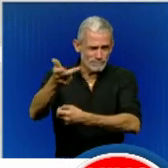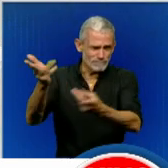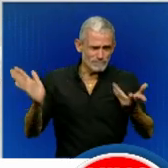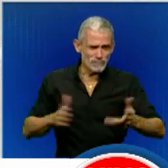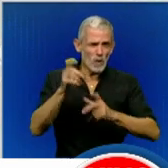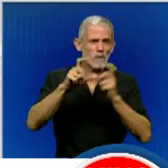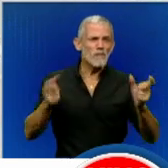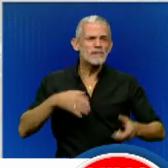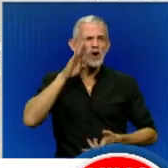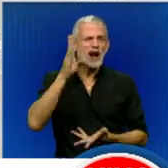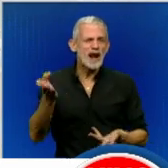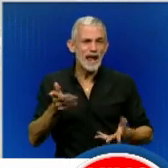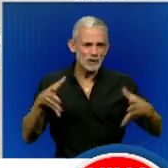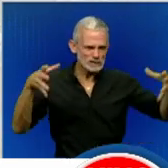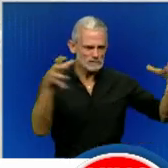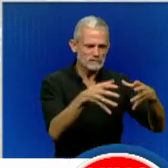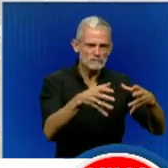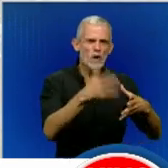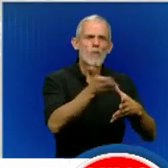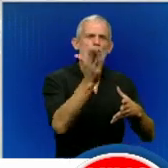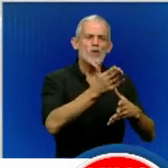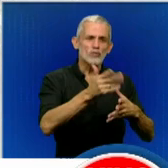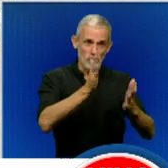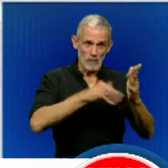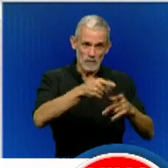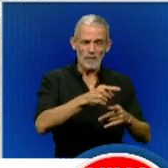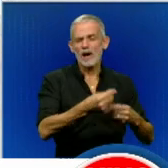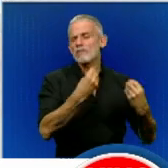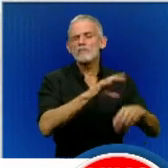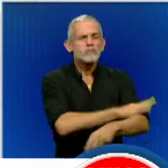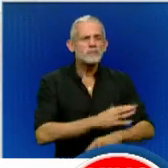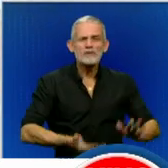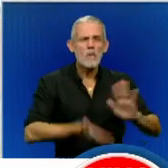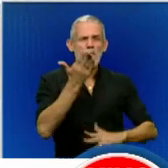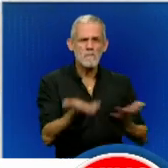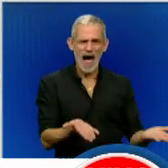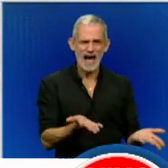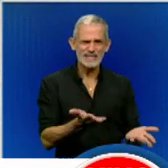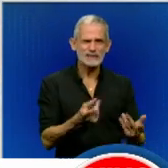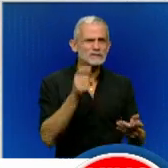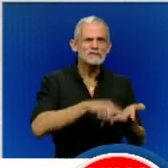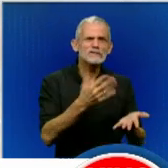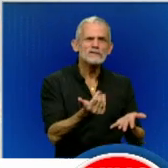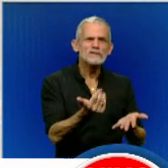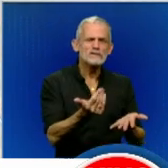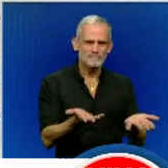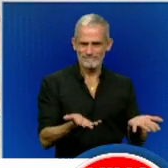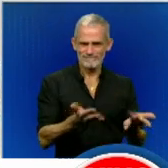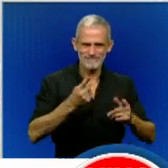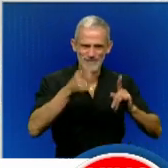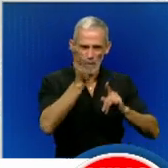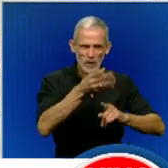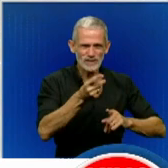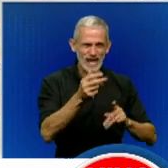tributaria sobre el sector productivo formal es muchísimo más elevada y está indicado además lo